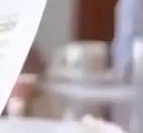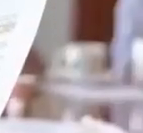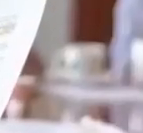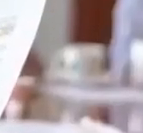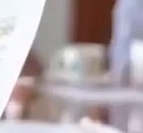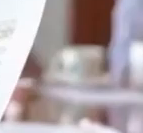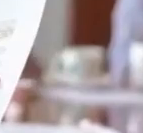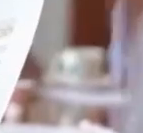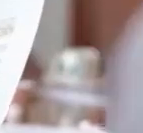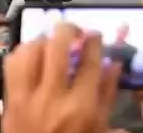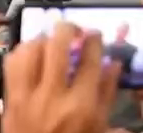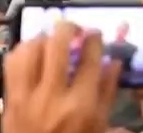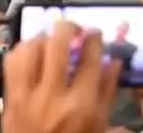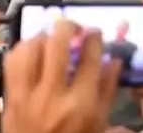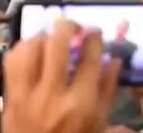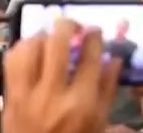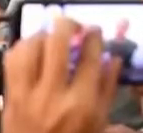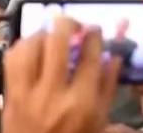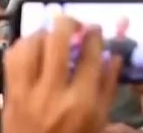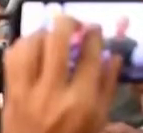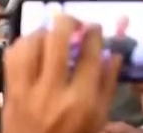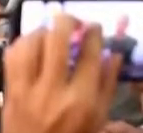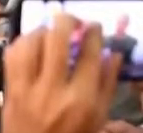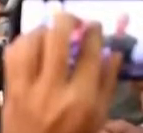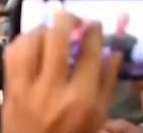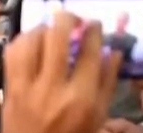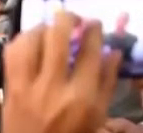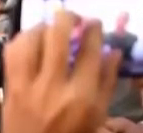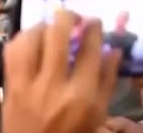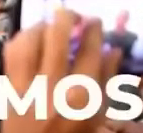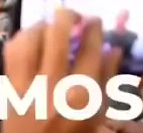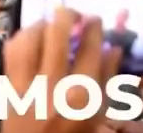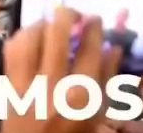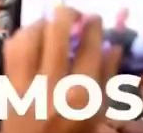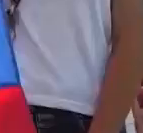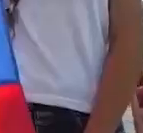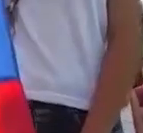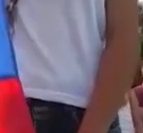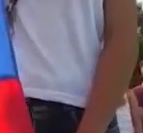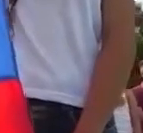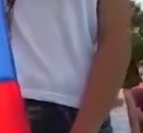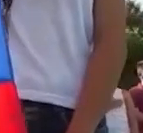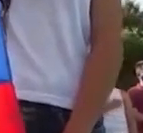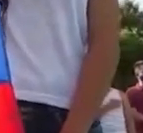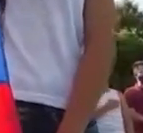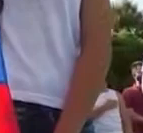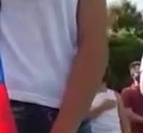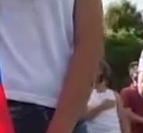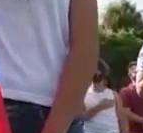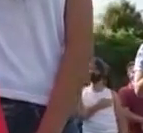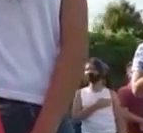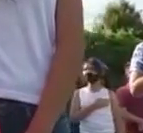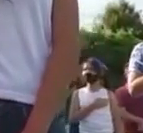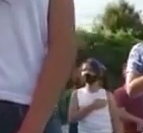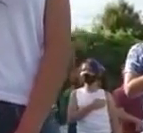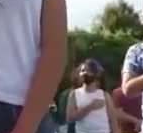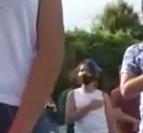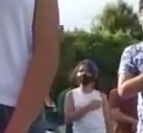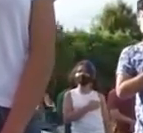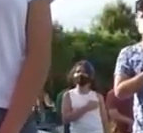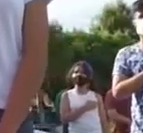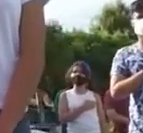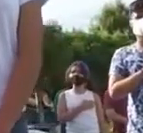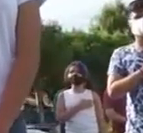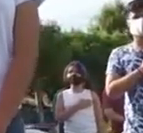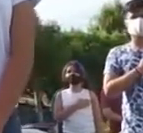mandato democrático de dar a conocer cómo hemos iniciado la construcción de la Cúcuta que todos queremos. Es un valioso momento para contarles que a